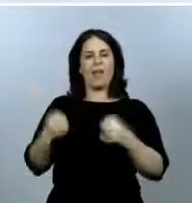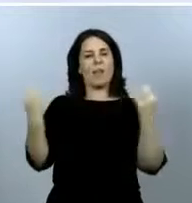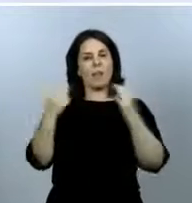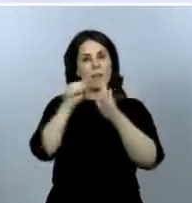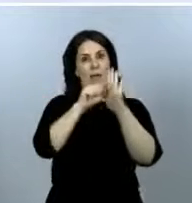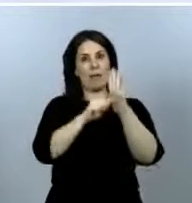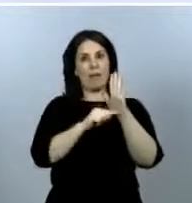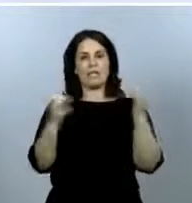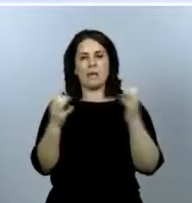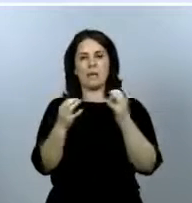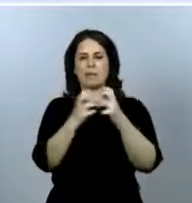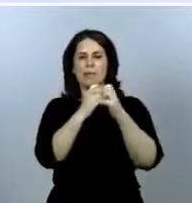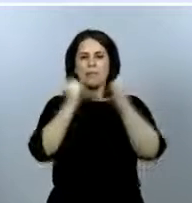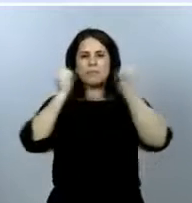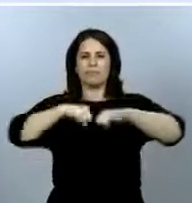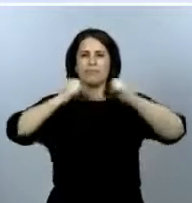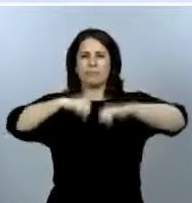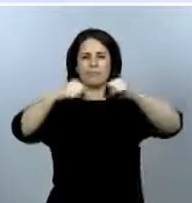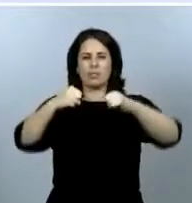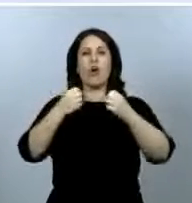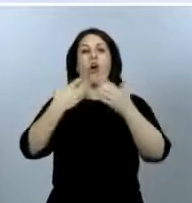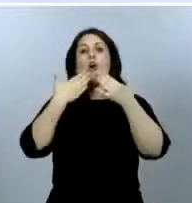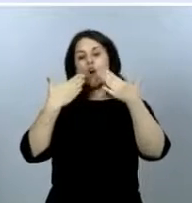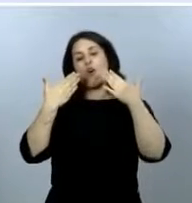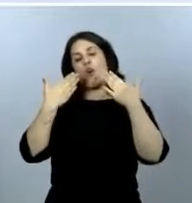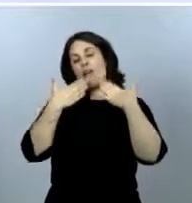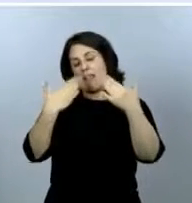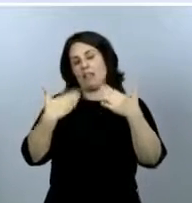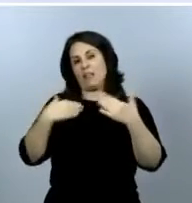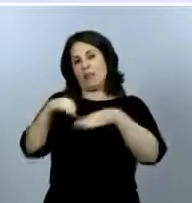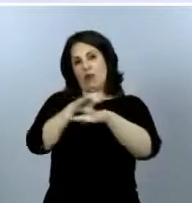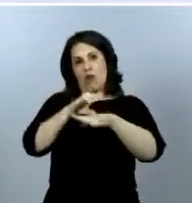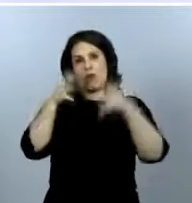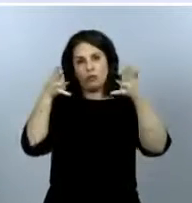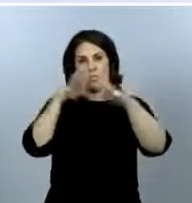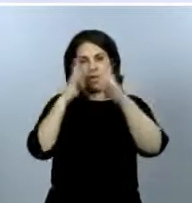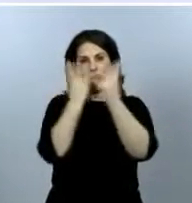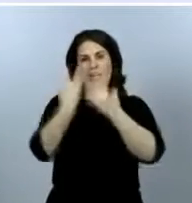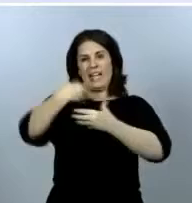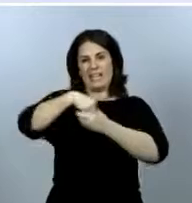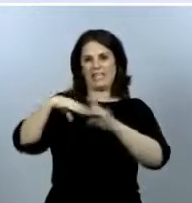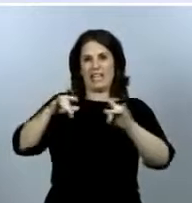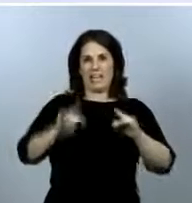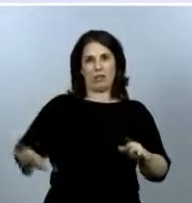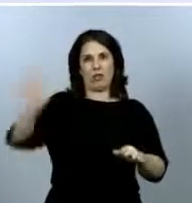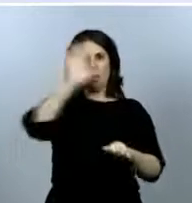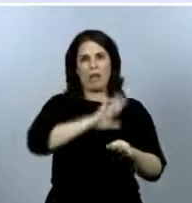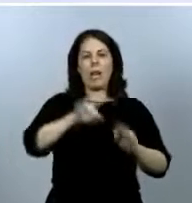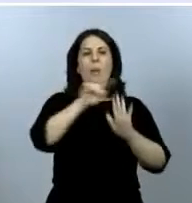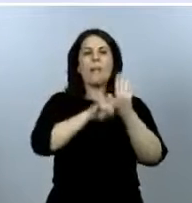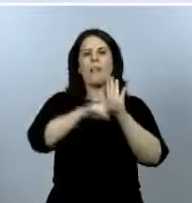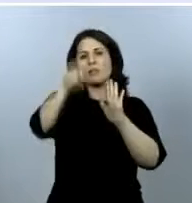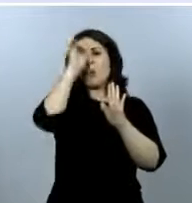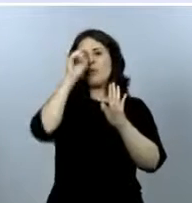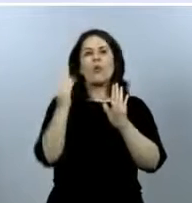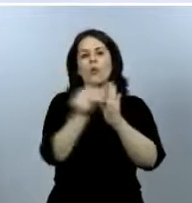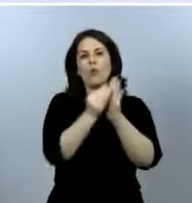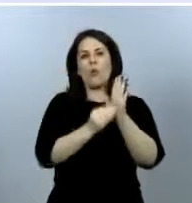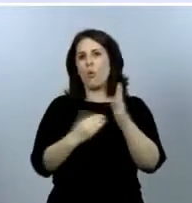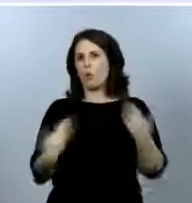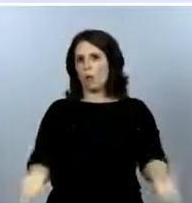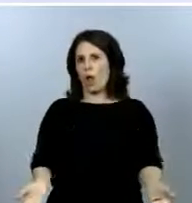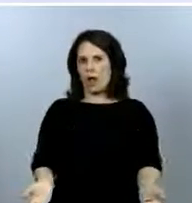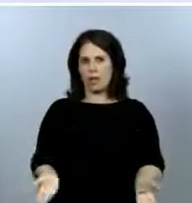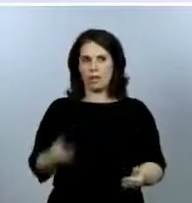consejo interterritorial a su juicio qué medidas deberían incluirse en dicho real decreto también le recuerdo que radio nacional